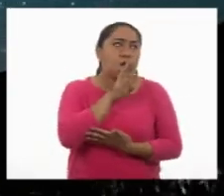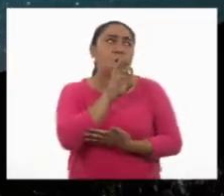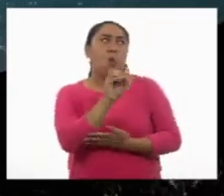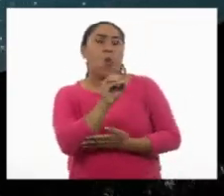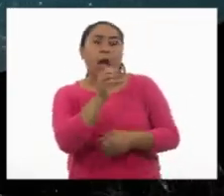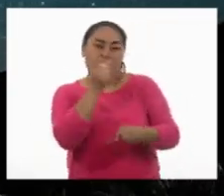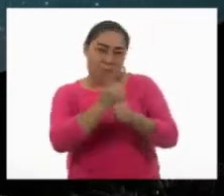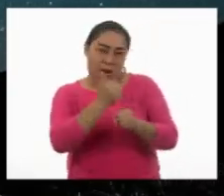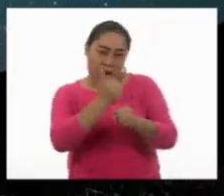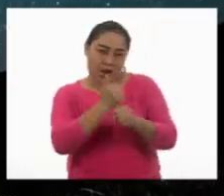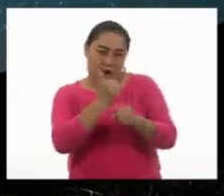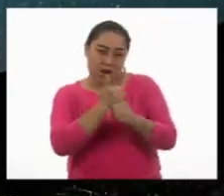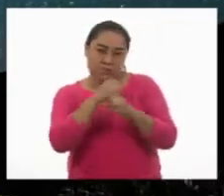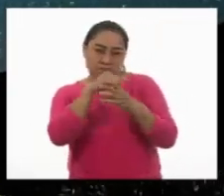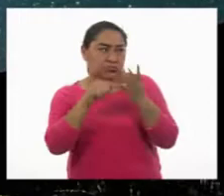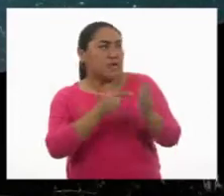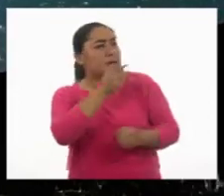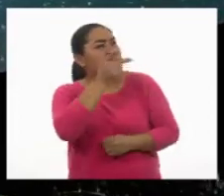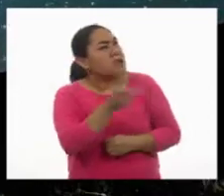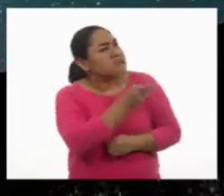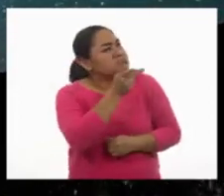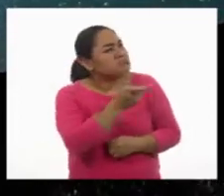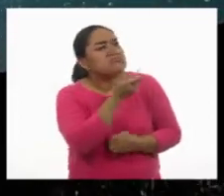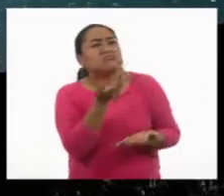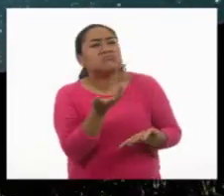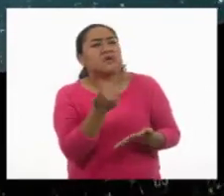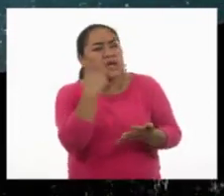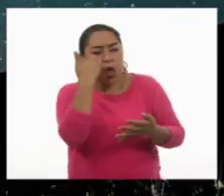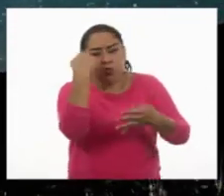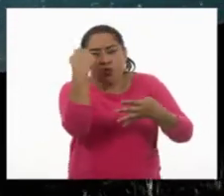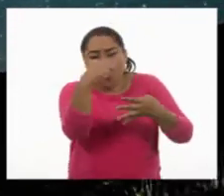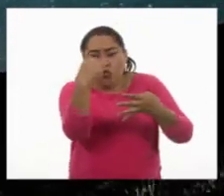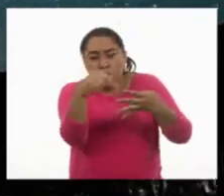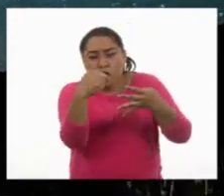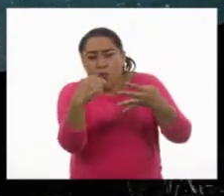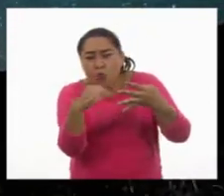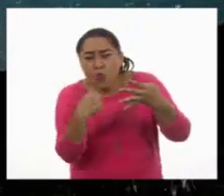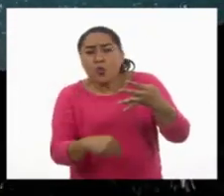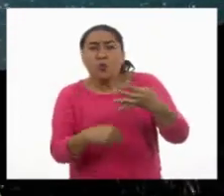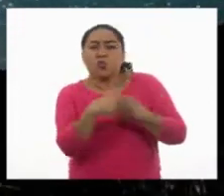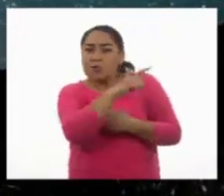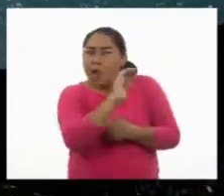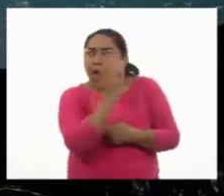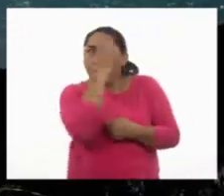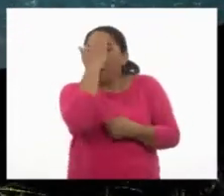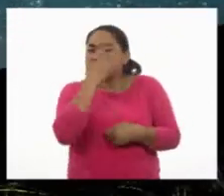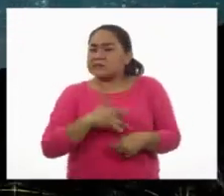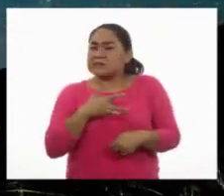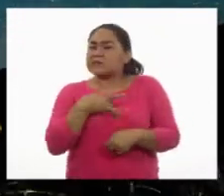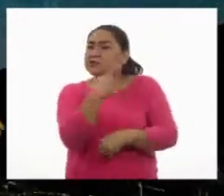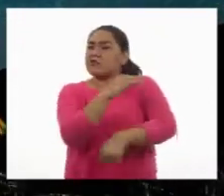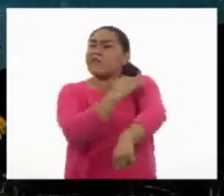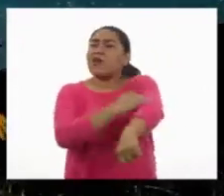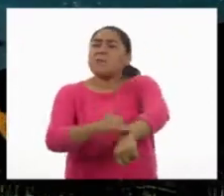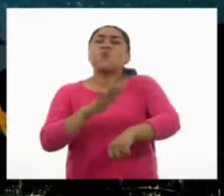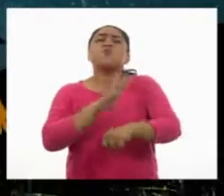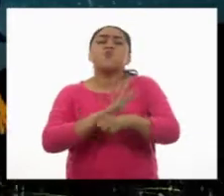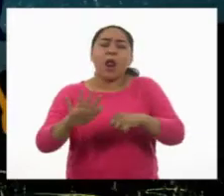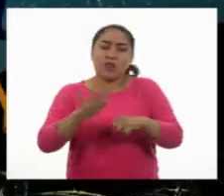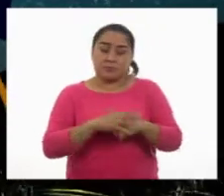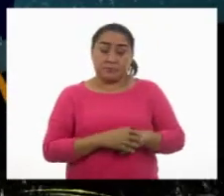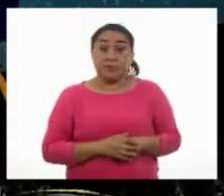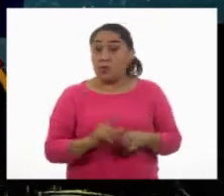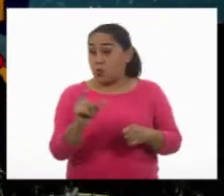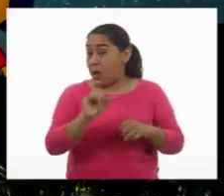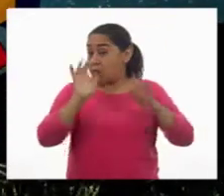tus abuelitos por los nombres de todos aquellos familiares que ellos puedan recordar. Después de